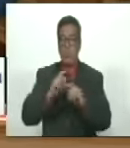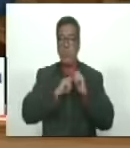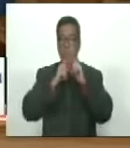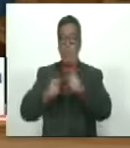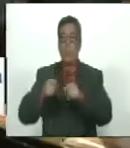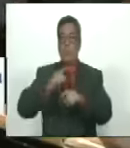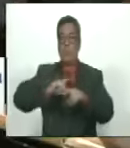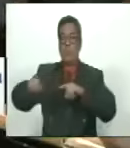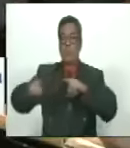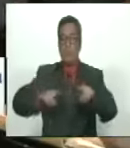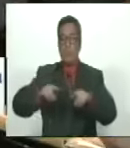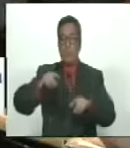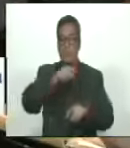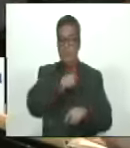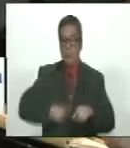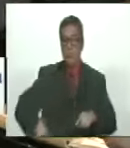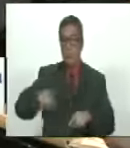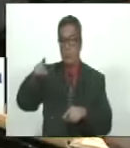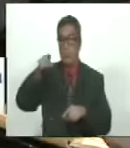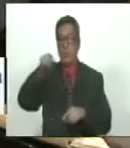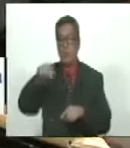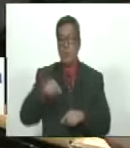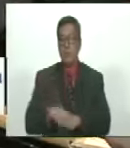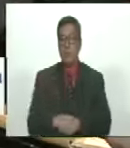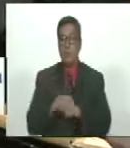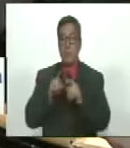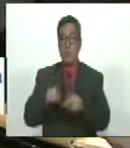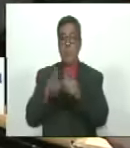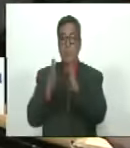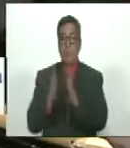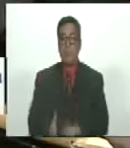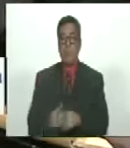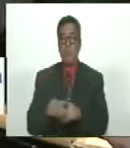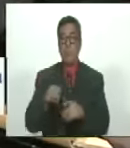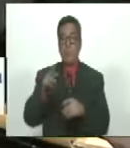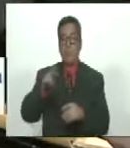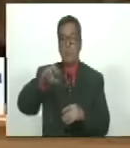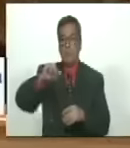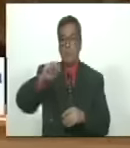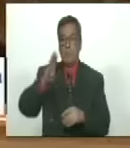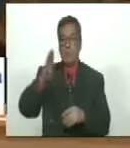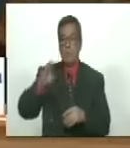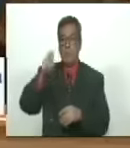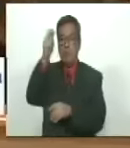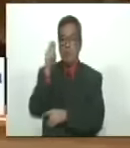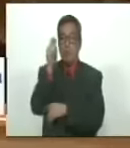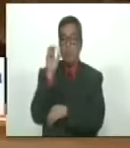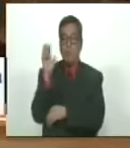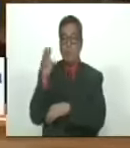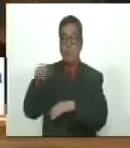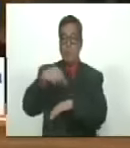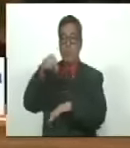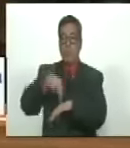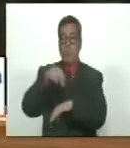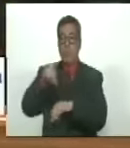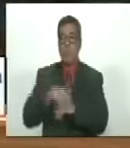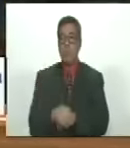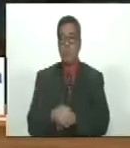por el presidente de la República. En este caso, esa autoridad es el mayor general Rodríguez Cabello, diputado de esta Asamblea Nacional.